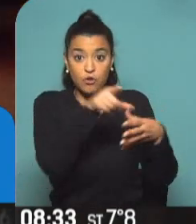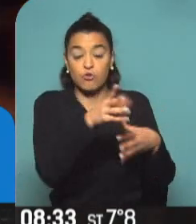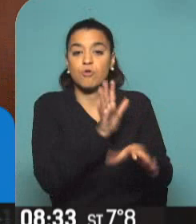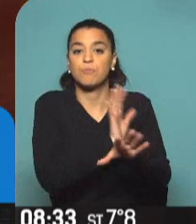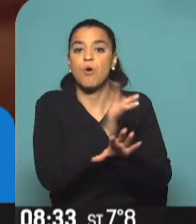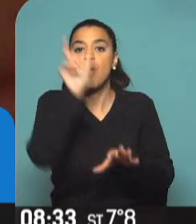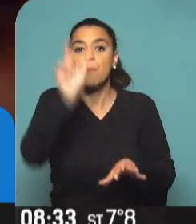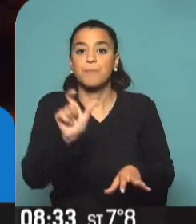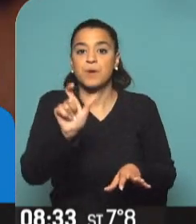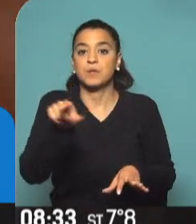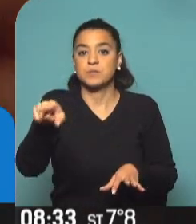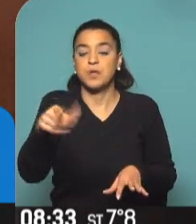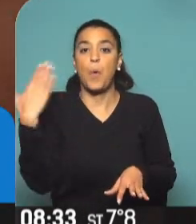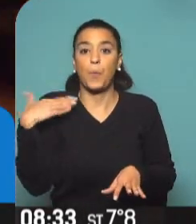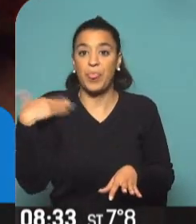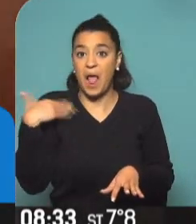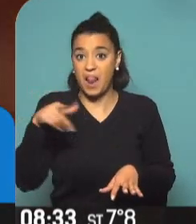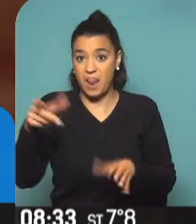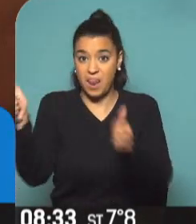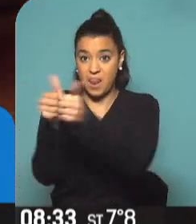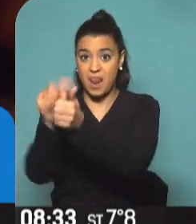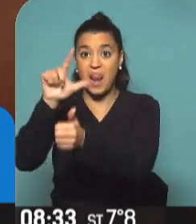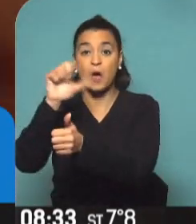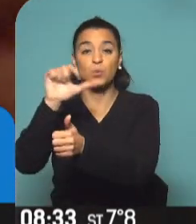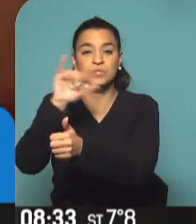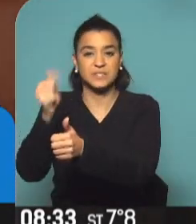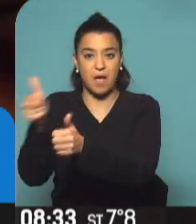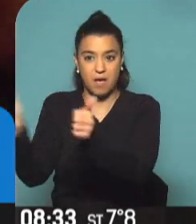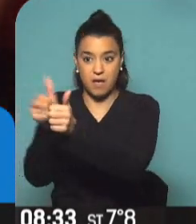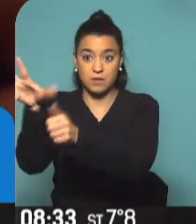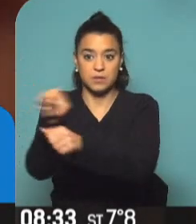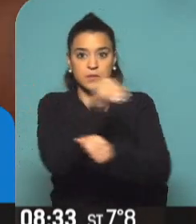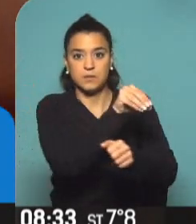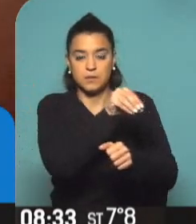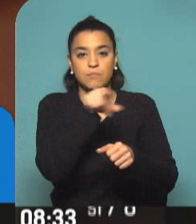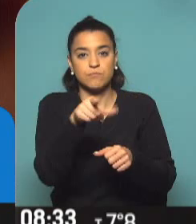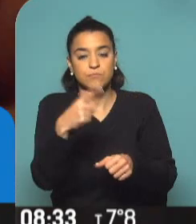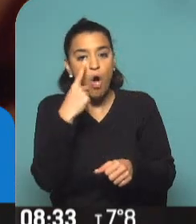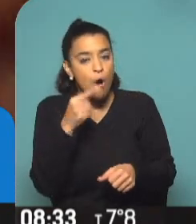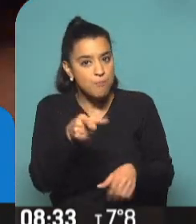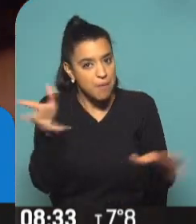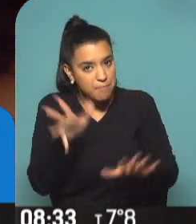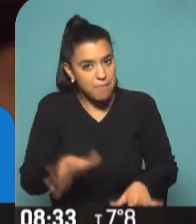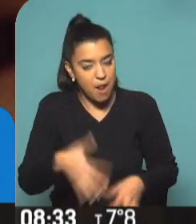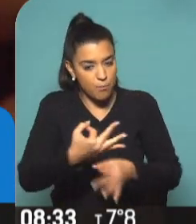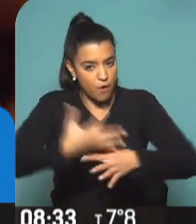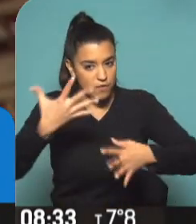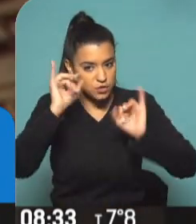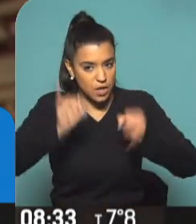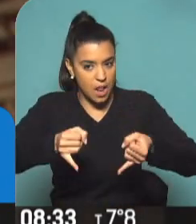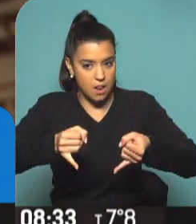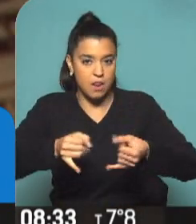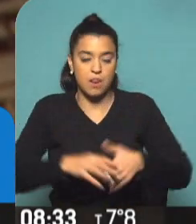a un hombre del equipo de María Eugenia Vidal como Hernán Lacunza, que es un hombre muy preparado